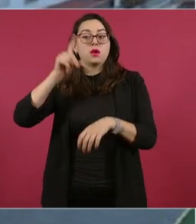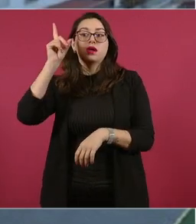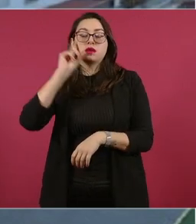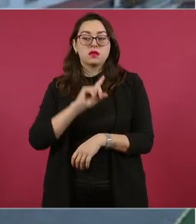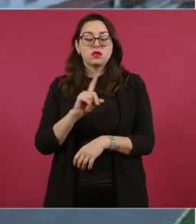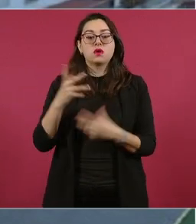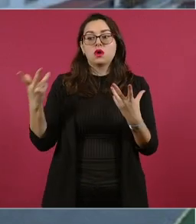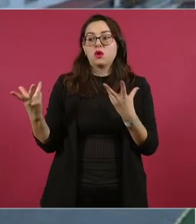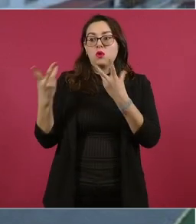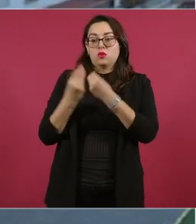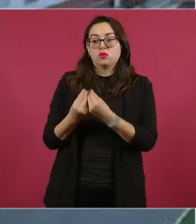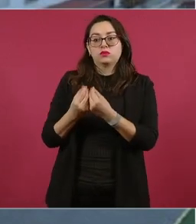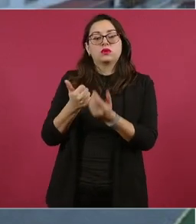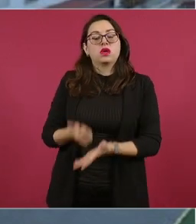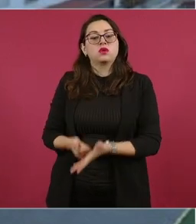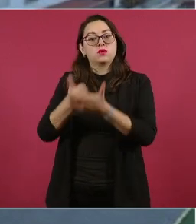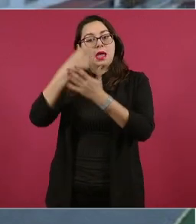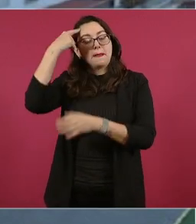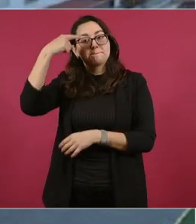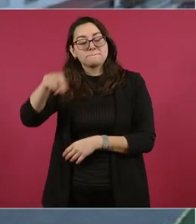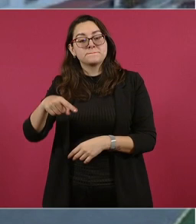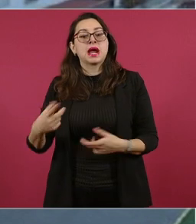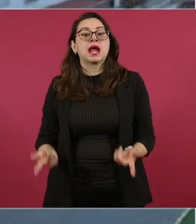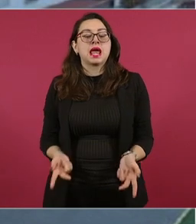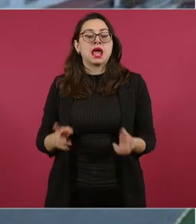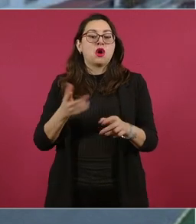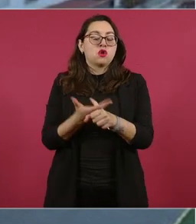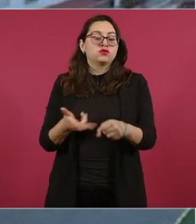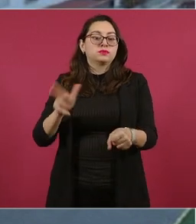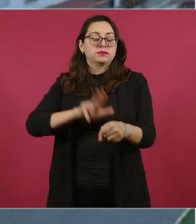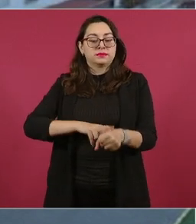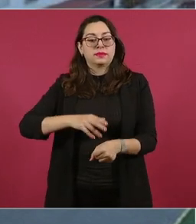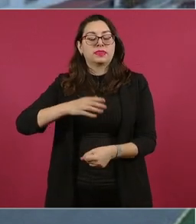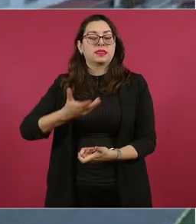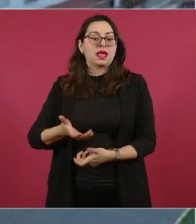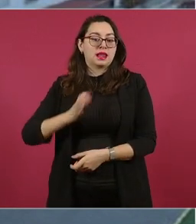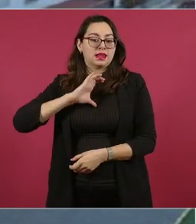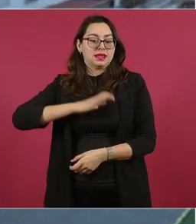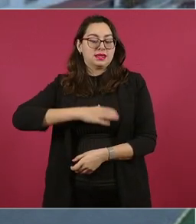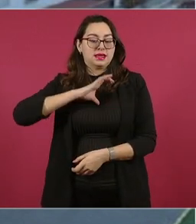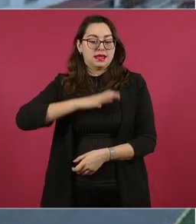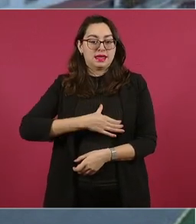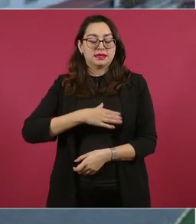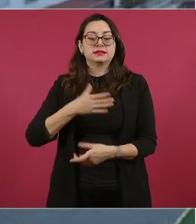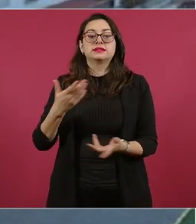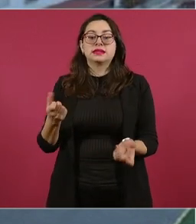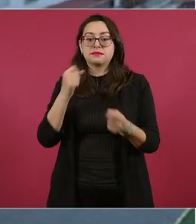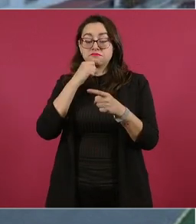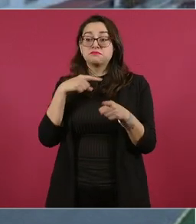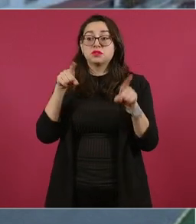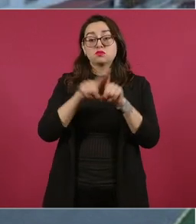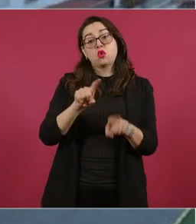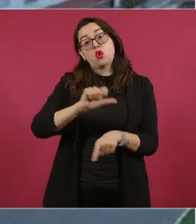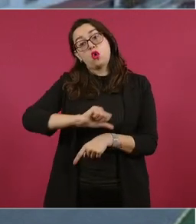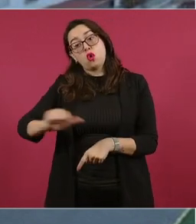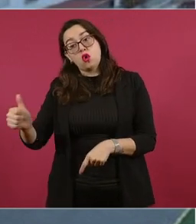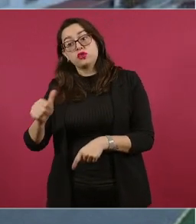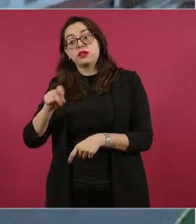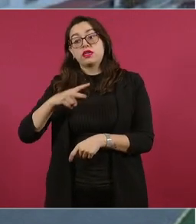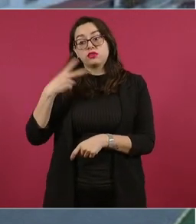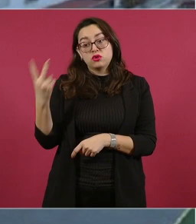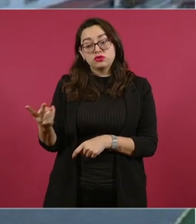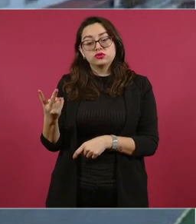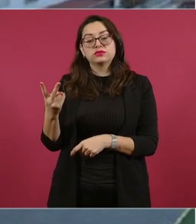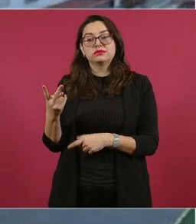como el Hospital de Valle Ceilán en Tlalnepantla, que son dos obras emblemáticas desafortunadamente por los años que